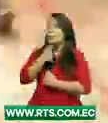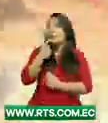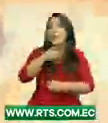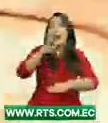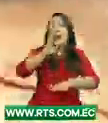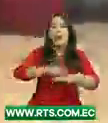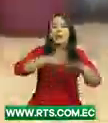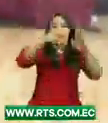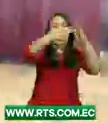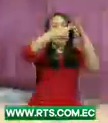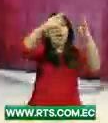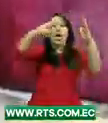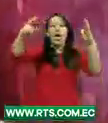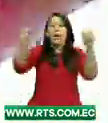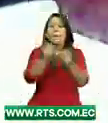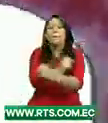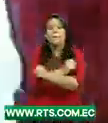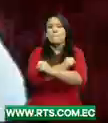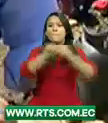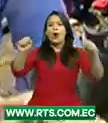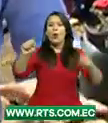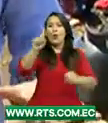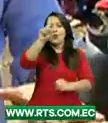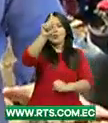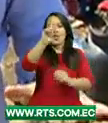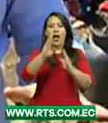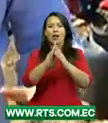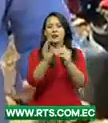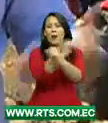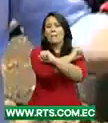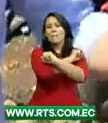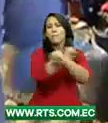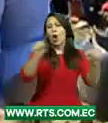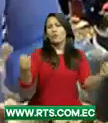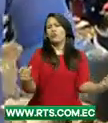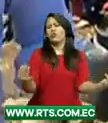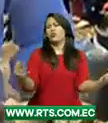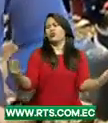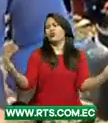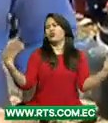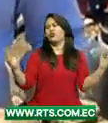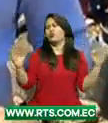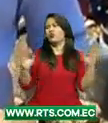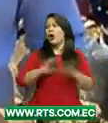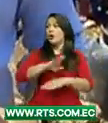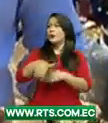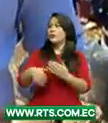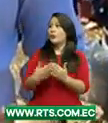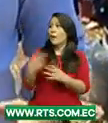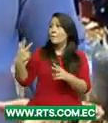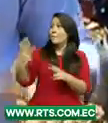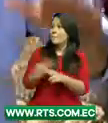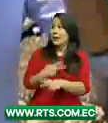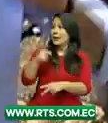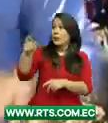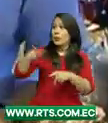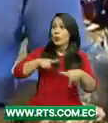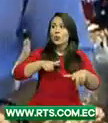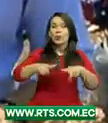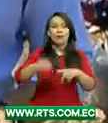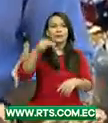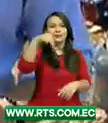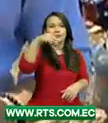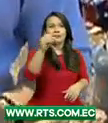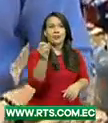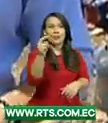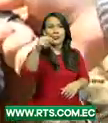un cortocircuito en una de las 5 viviendas afectadas. El hecho se suscitó en el sector de María Paidal,